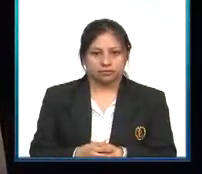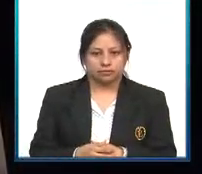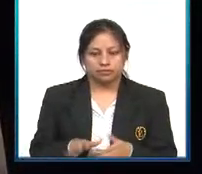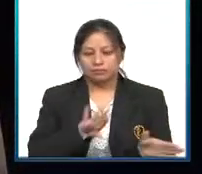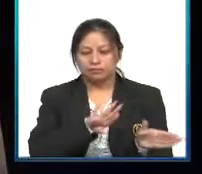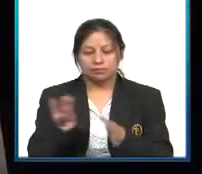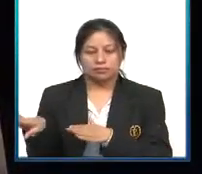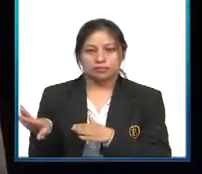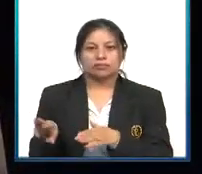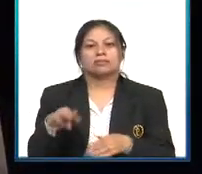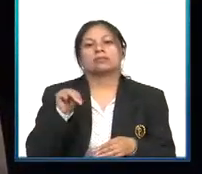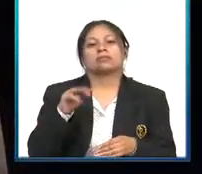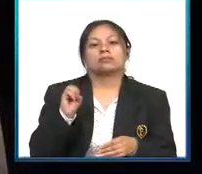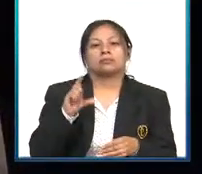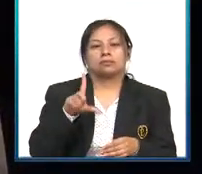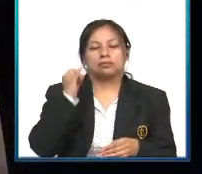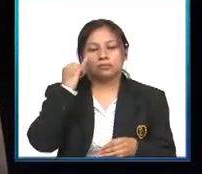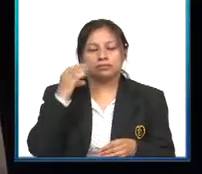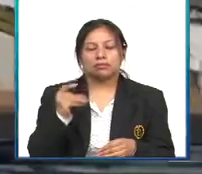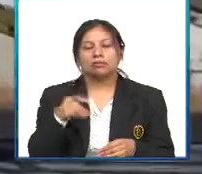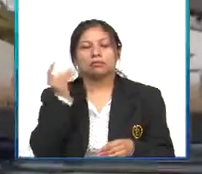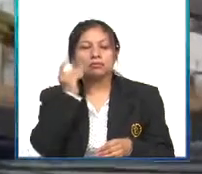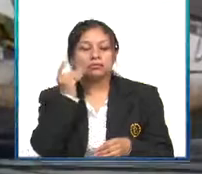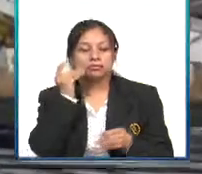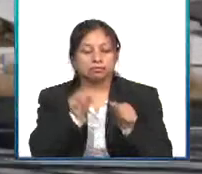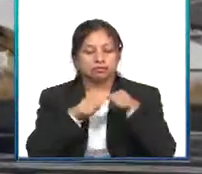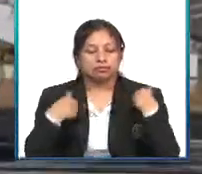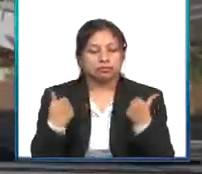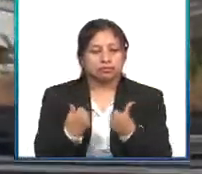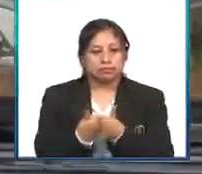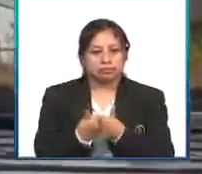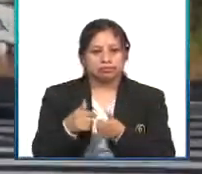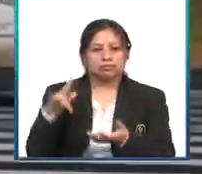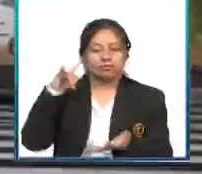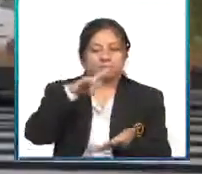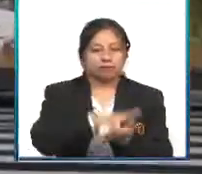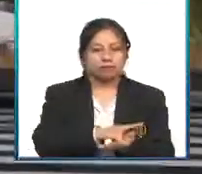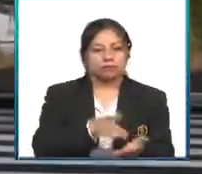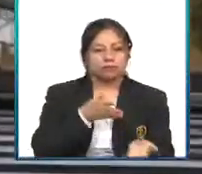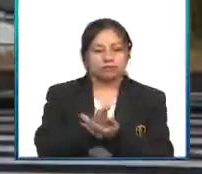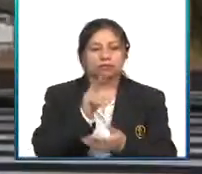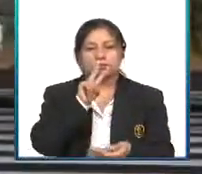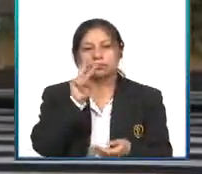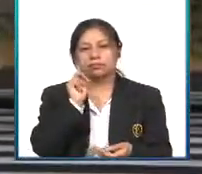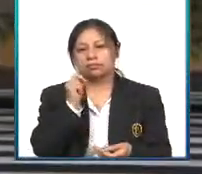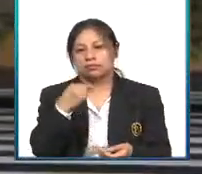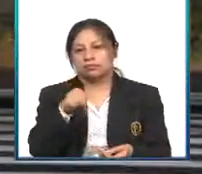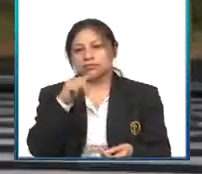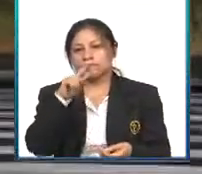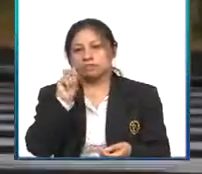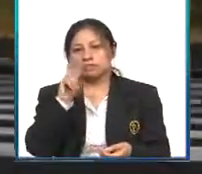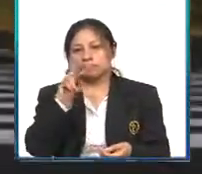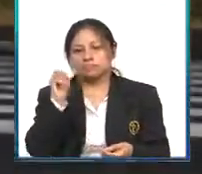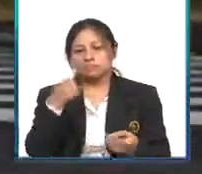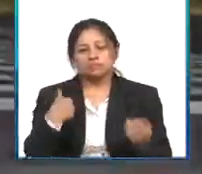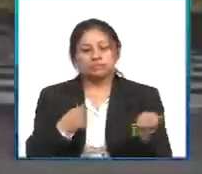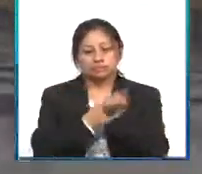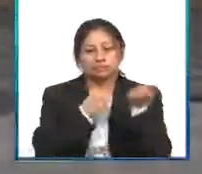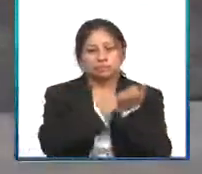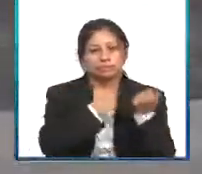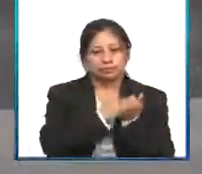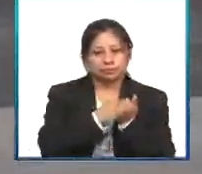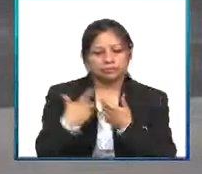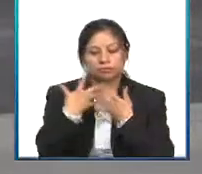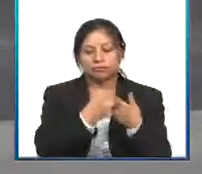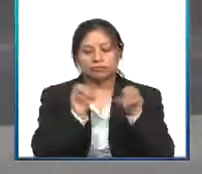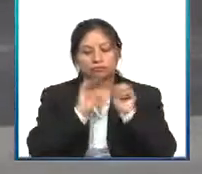Por su parte, Molly Rodas, directora ejecutiva de la Asociación Guatemalteca de Líneas Aéreas, el Decreto 2-2020 es un gran apoyo a la industria aérea para